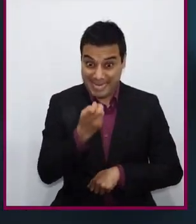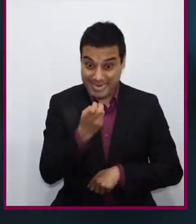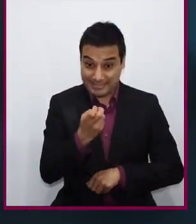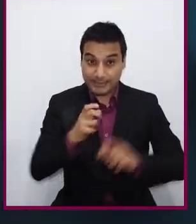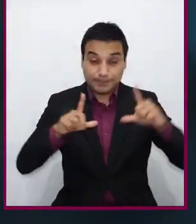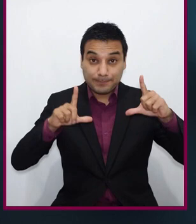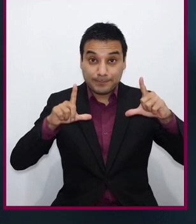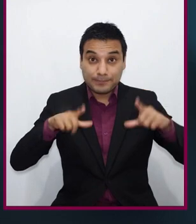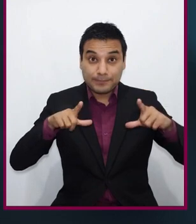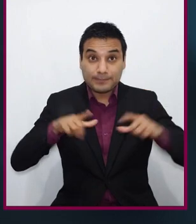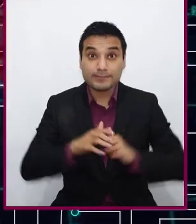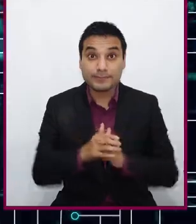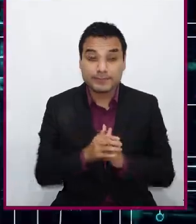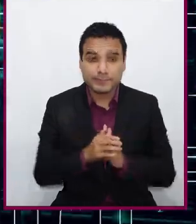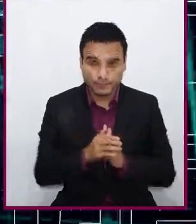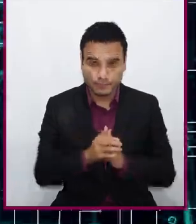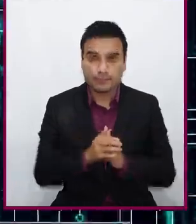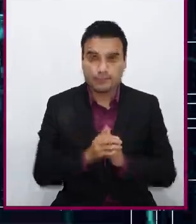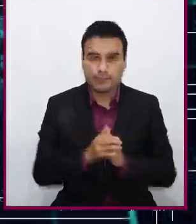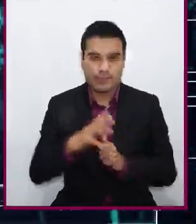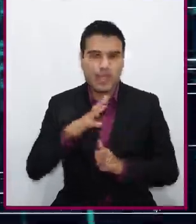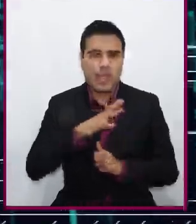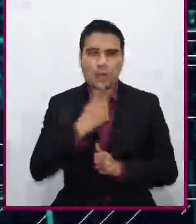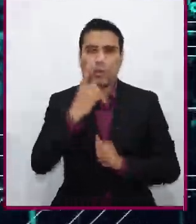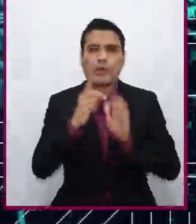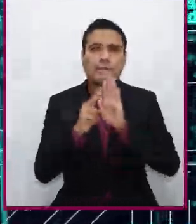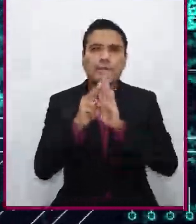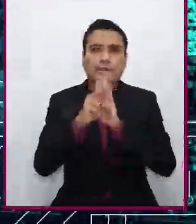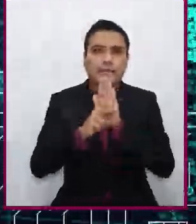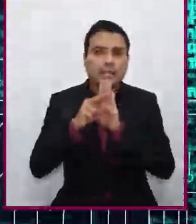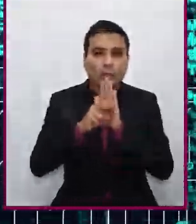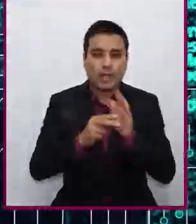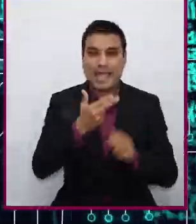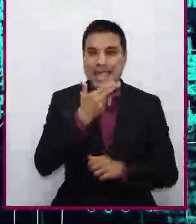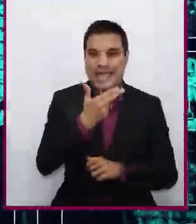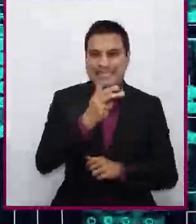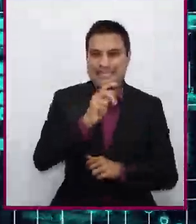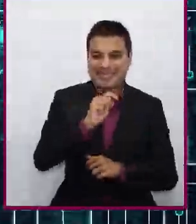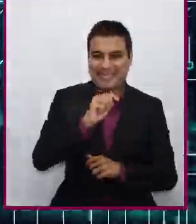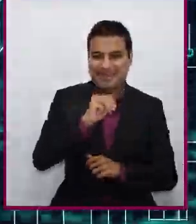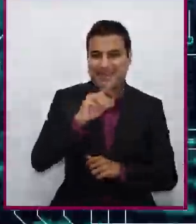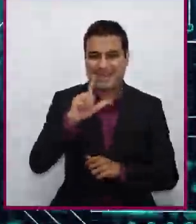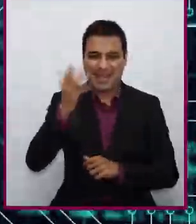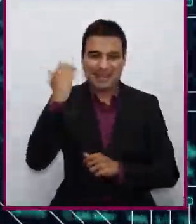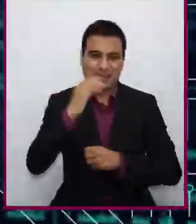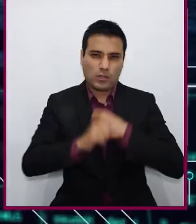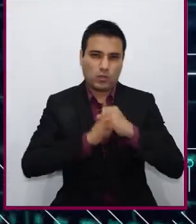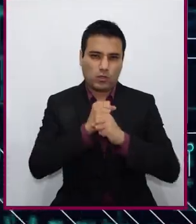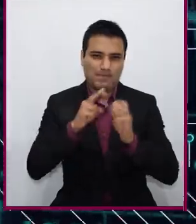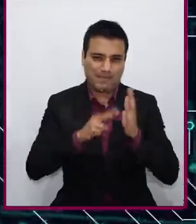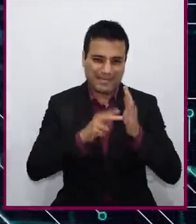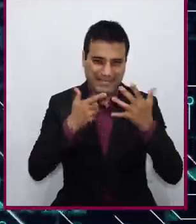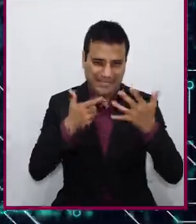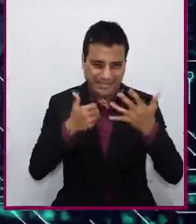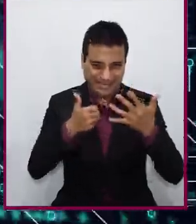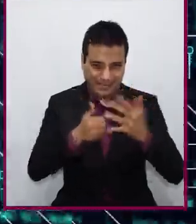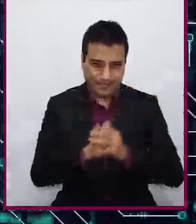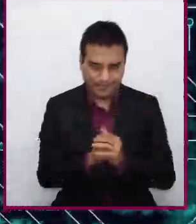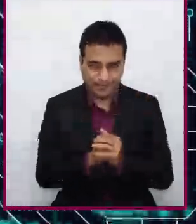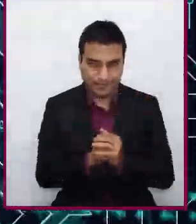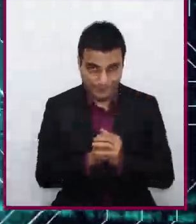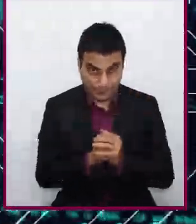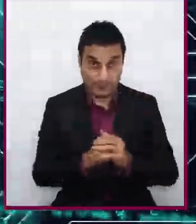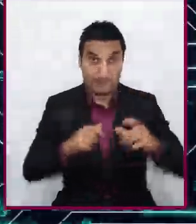administración este sitio web fue lanzado con un solo tutorial sobre html en el año